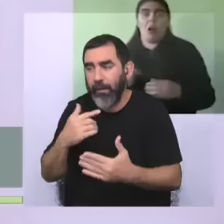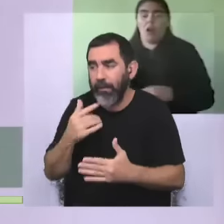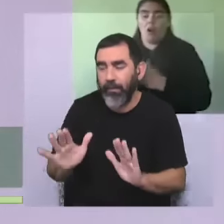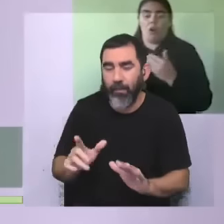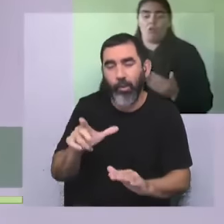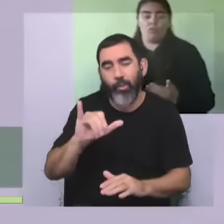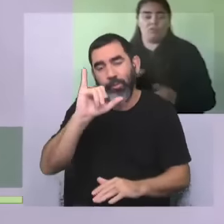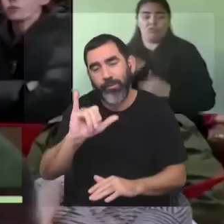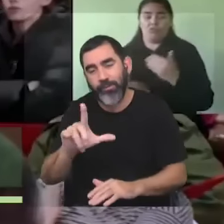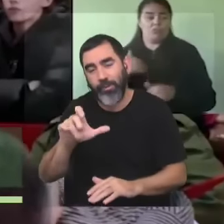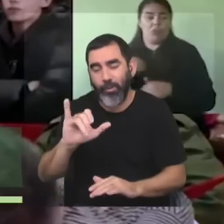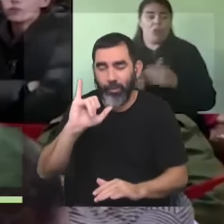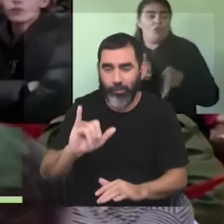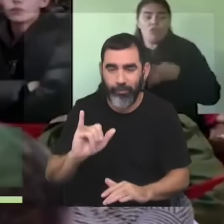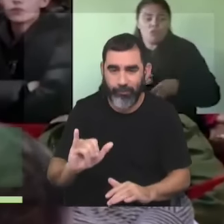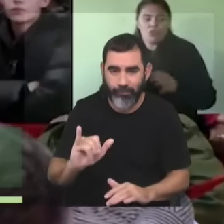por